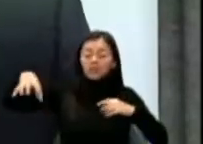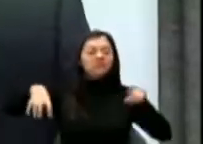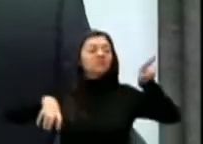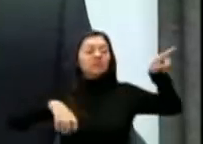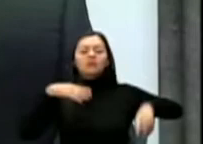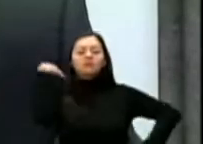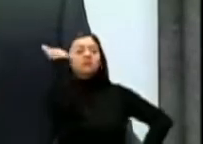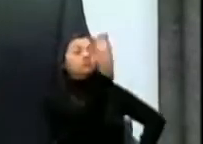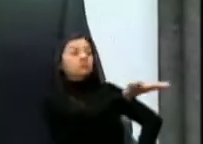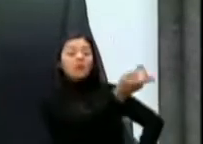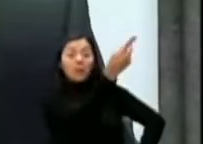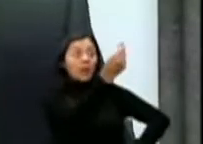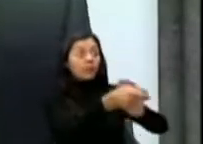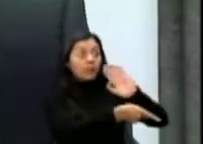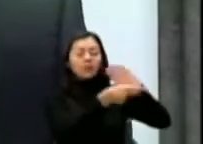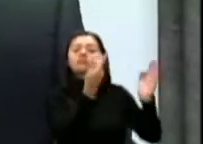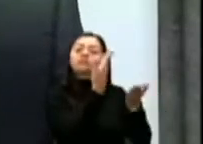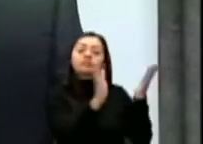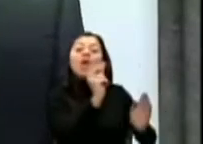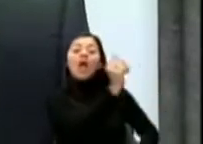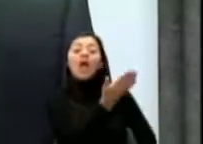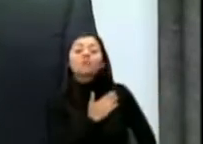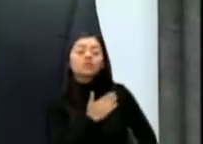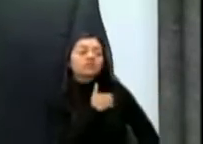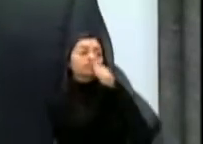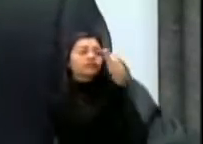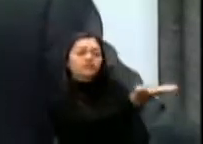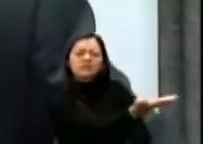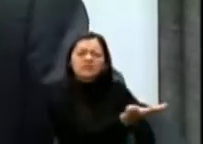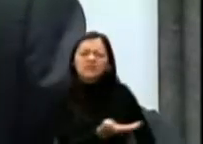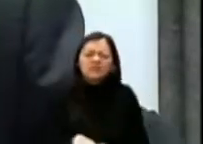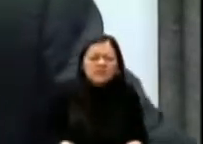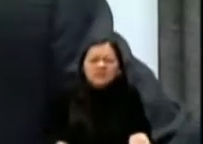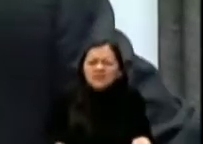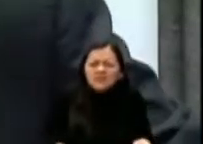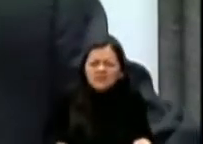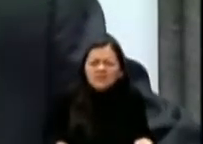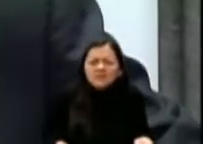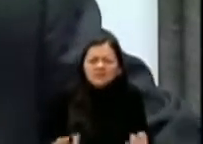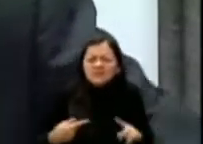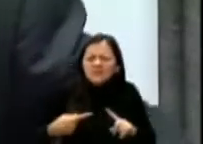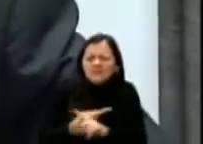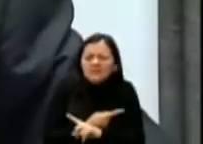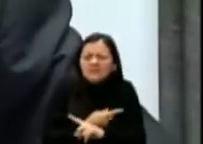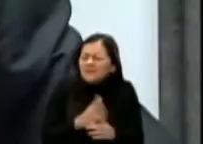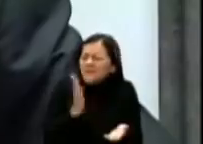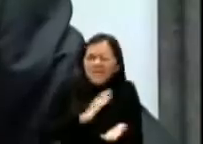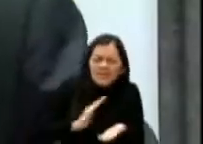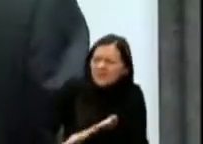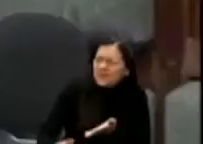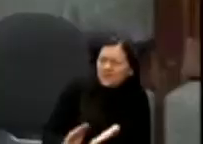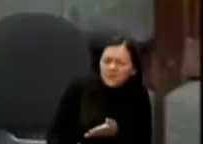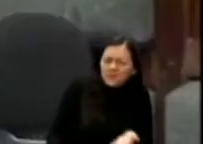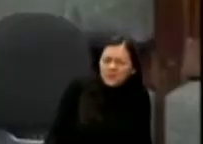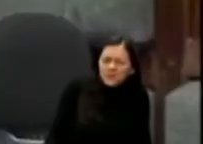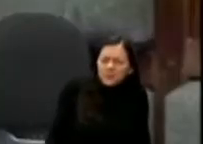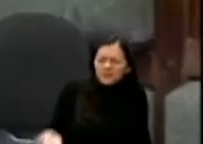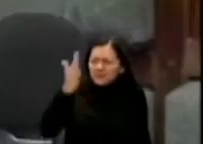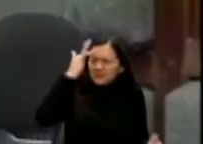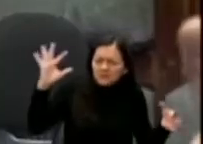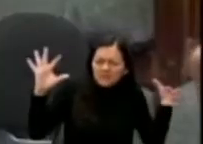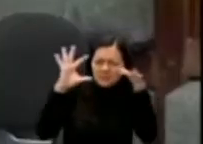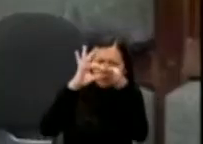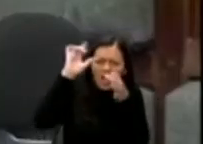m una partecita del petróleo para que haya una partecita más grande a dónde estamos patricio hay que ser coherentes